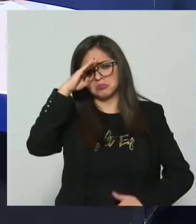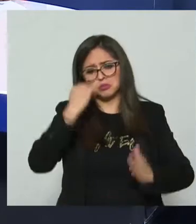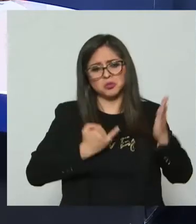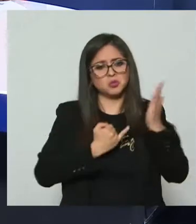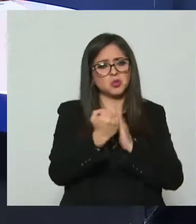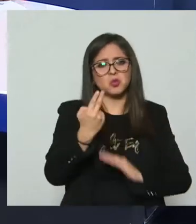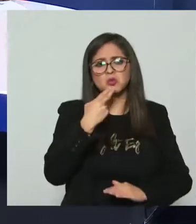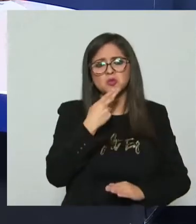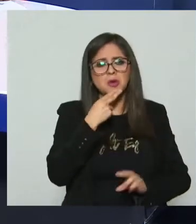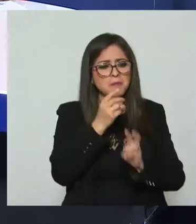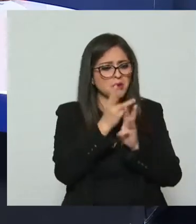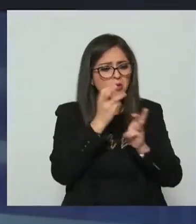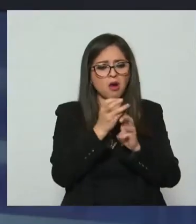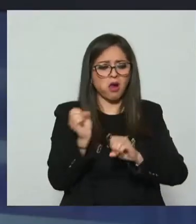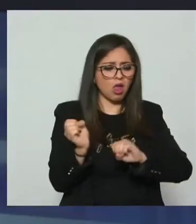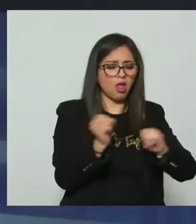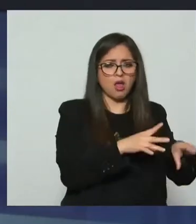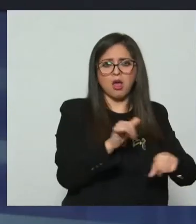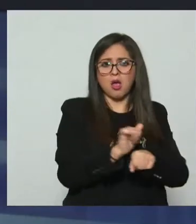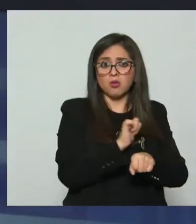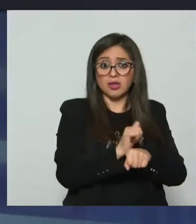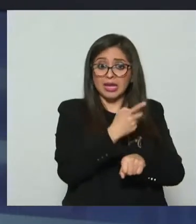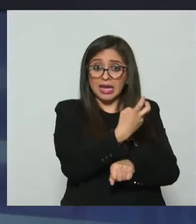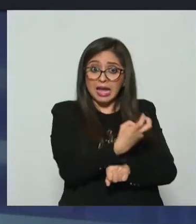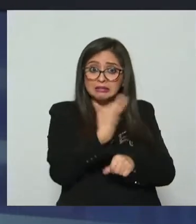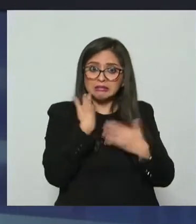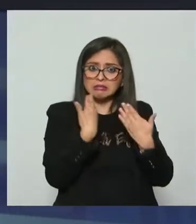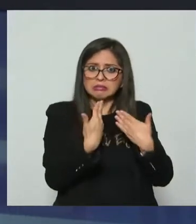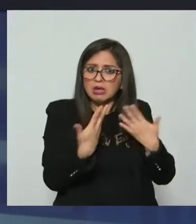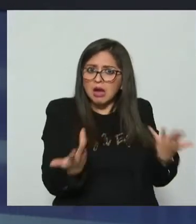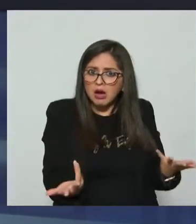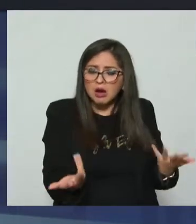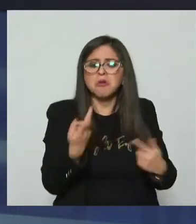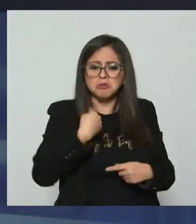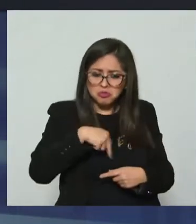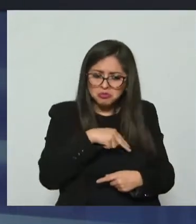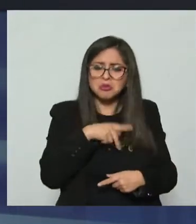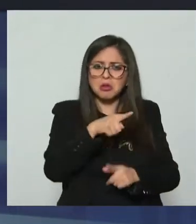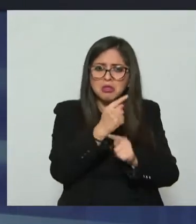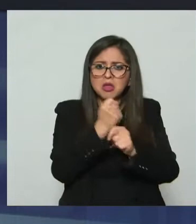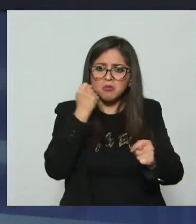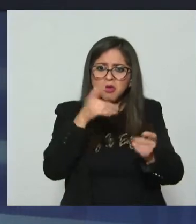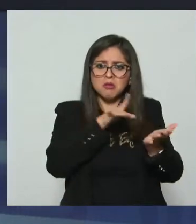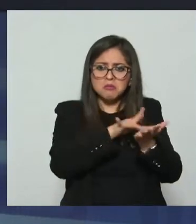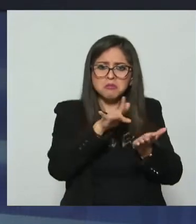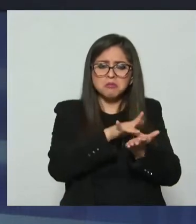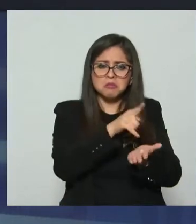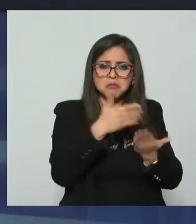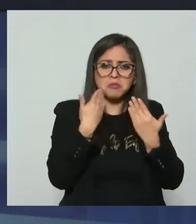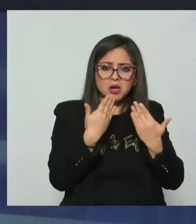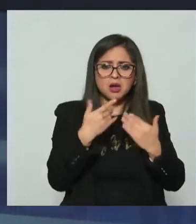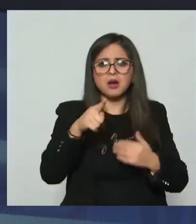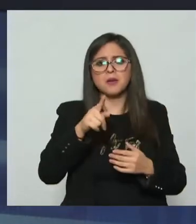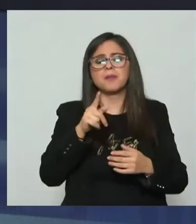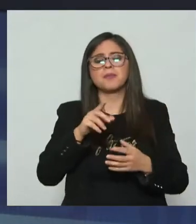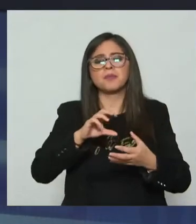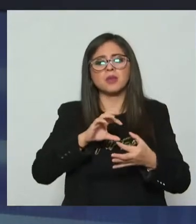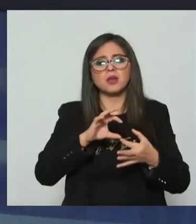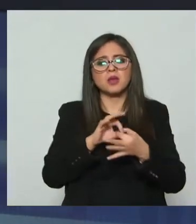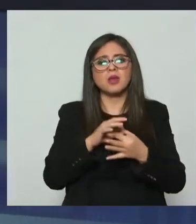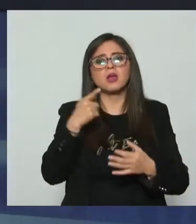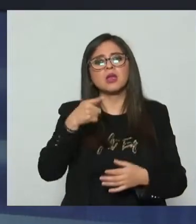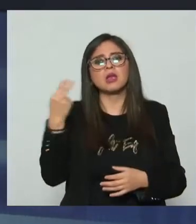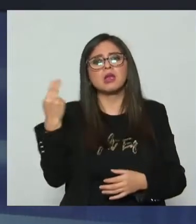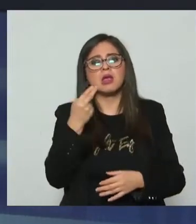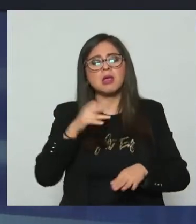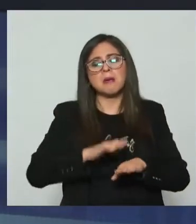una gran noticia. Entonces, significa que estamos haciendo muy bien este transporte y este modo de transporte, y